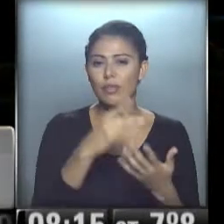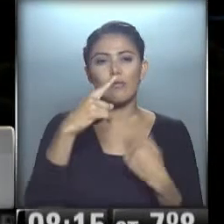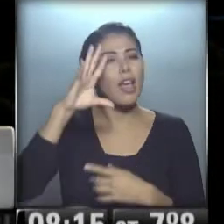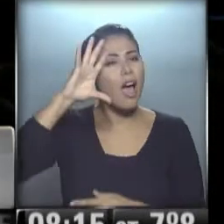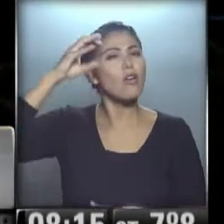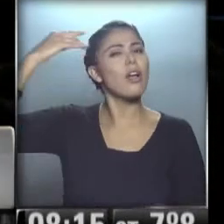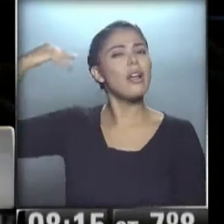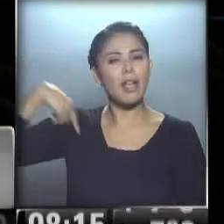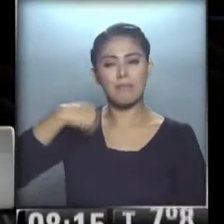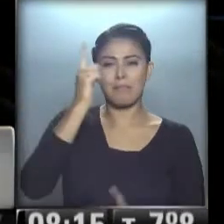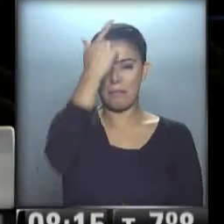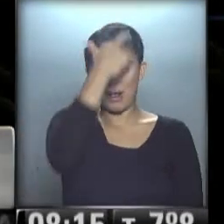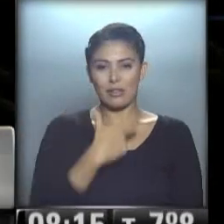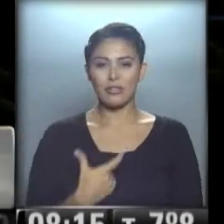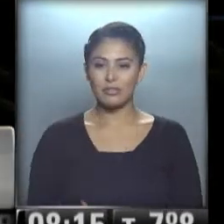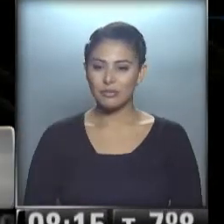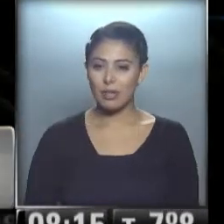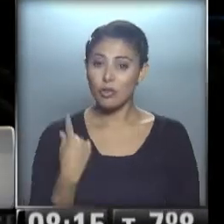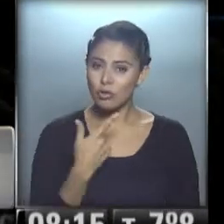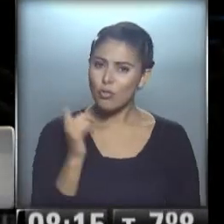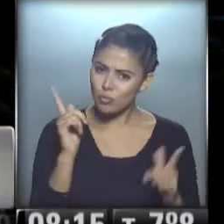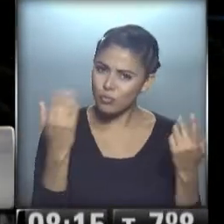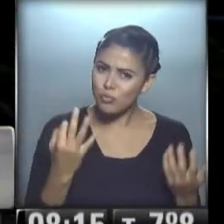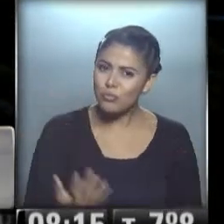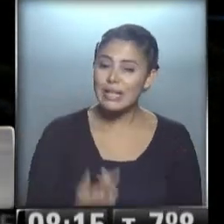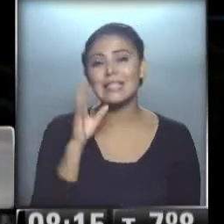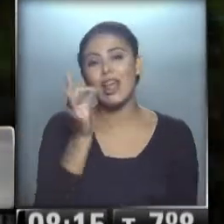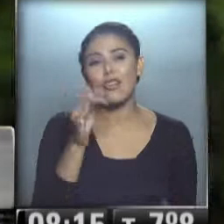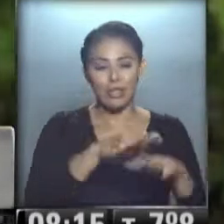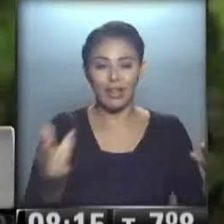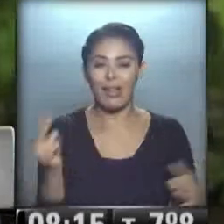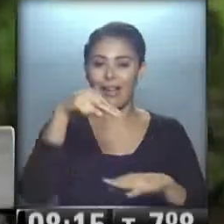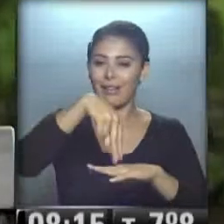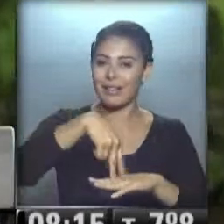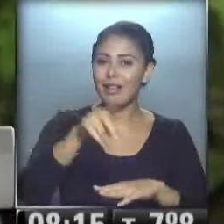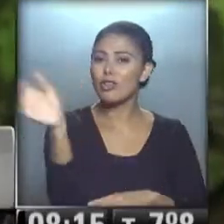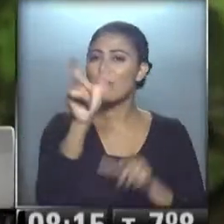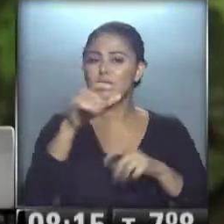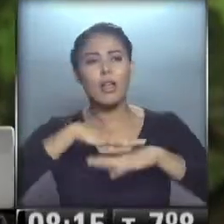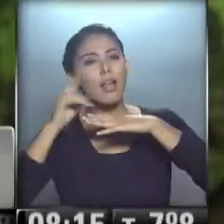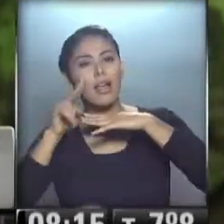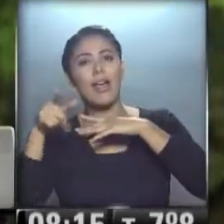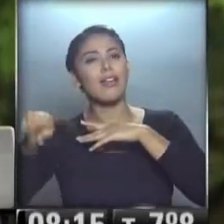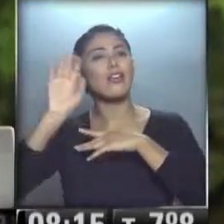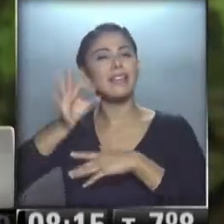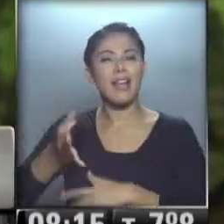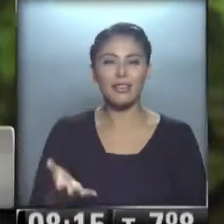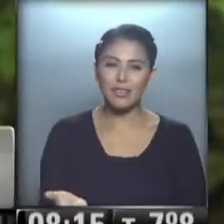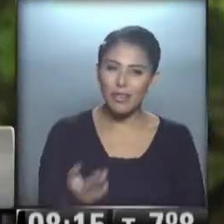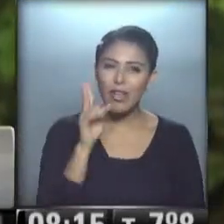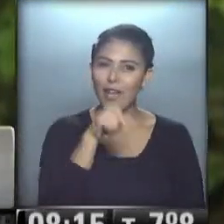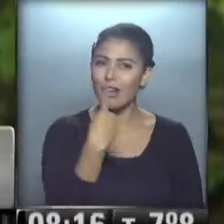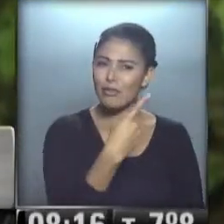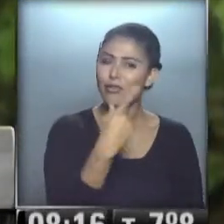recuerdos y con lo que uno es. La estamos pasando muy bien, eso se nota en el escenario, eso lo notan los espectadores, disfrutan mucho cuando